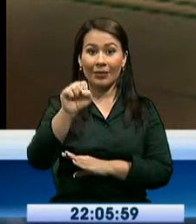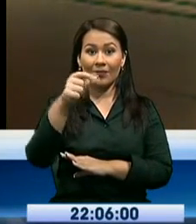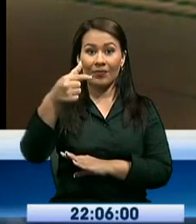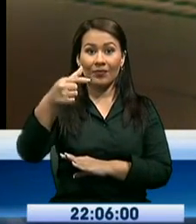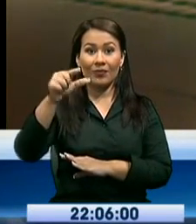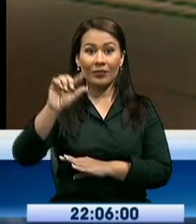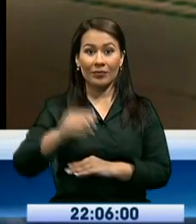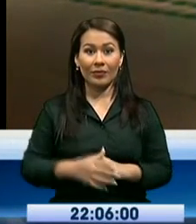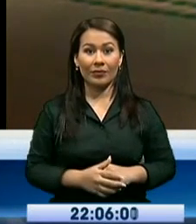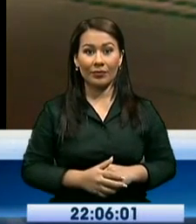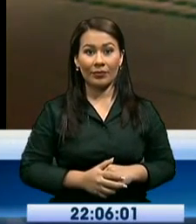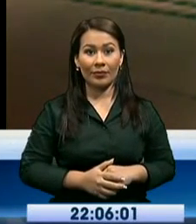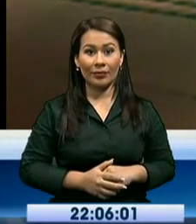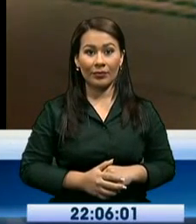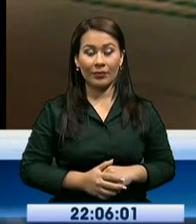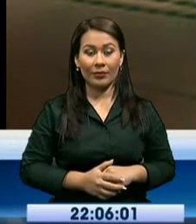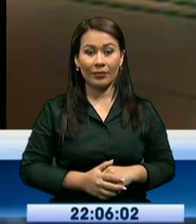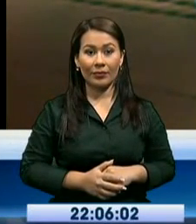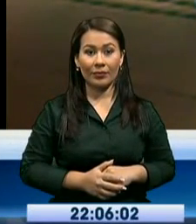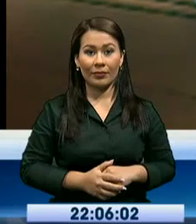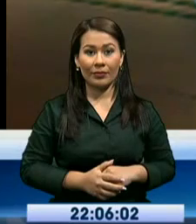Águila.